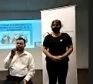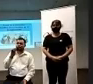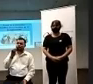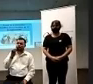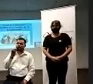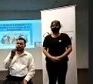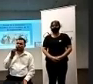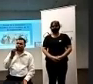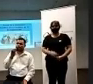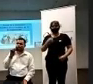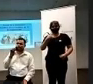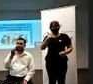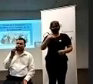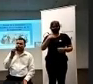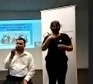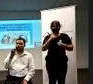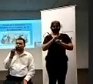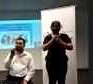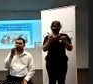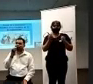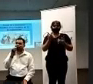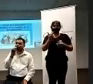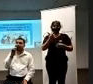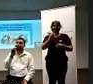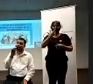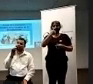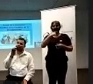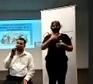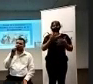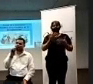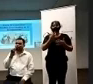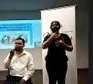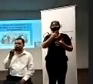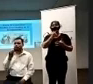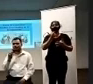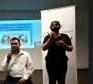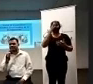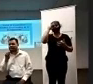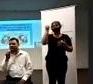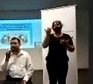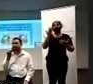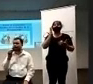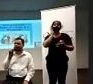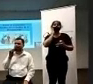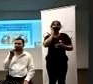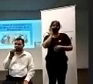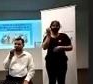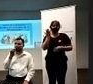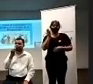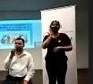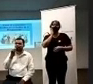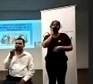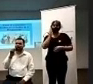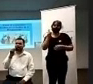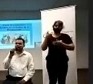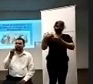estaba con mamá. Entonces yo podía satisfacer las necesidades básicas. Yo pude aprovechar las ofertas del